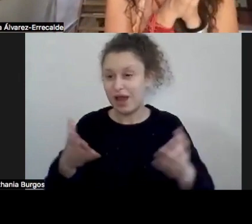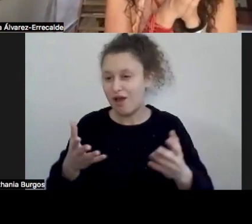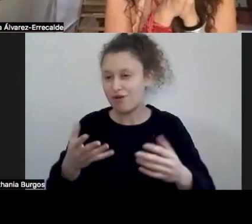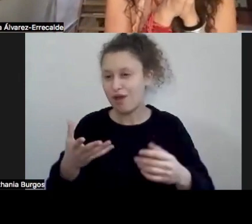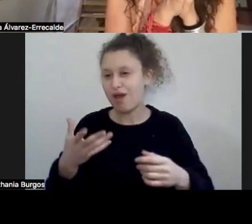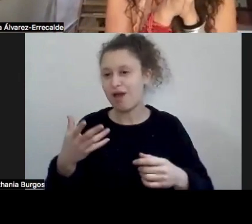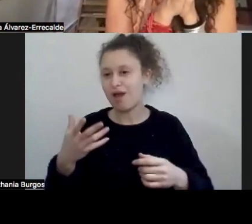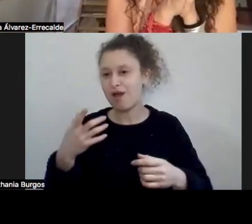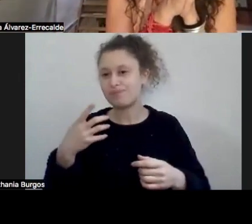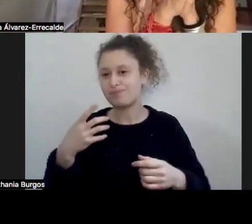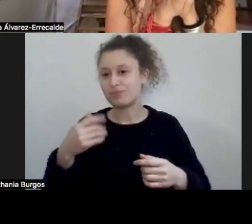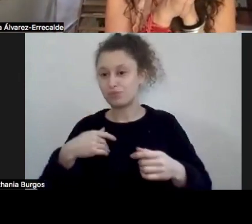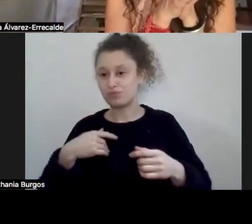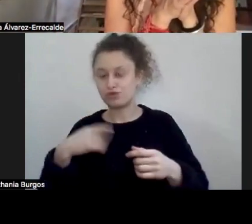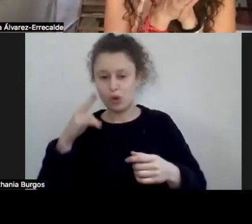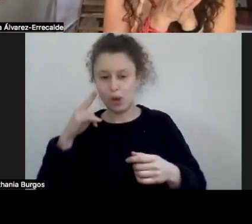Oscar